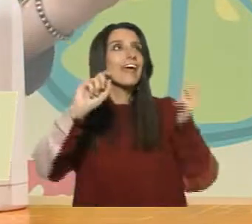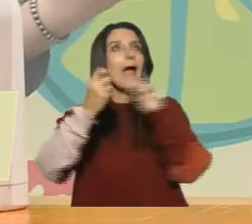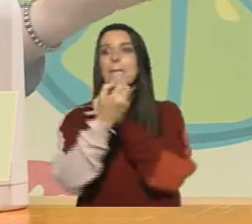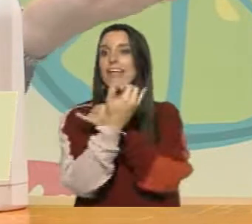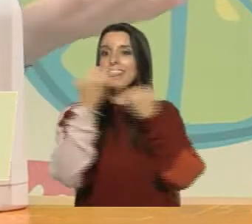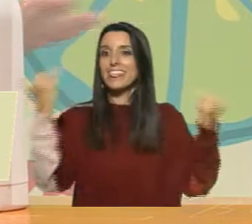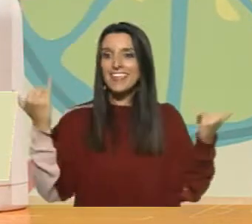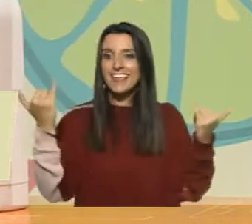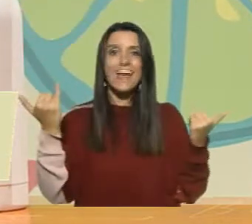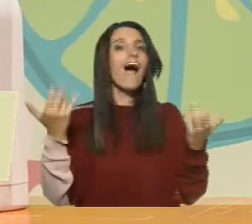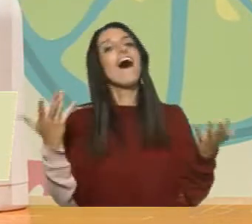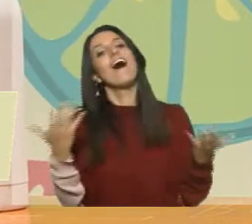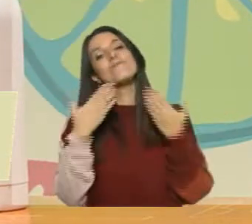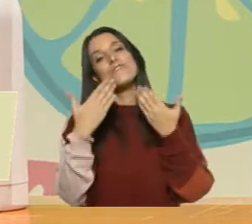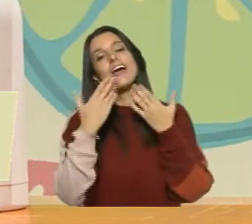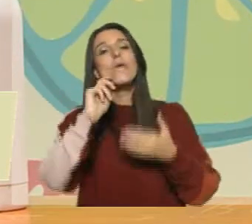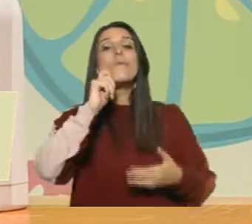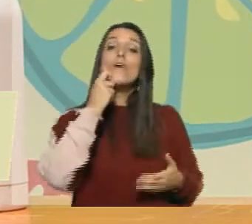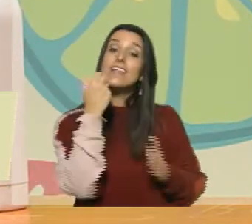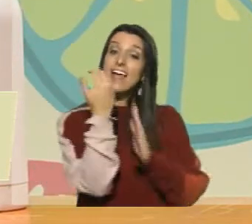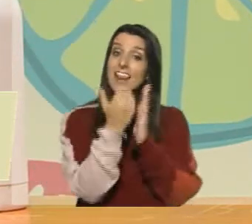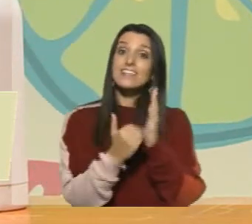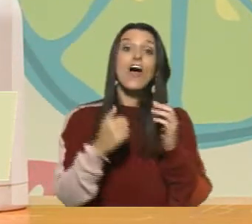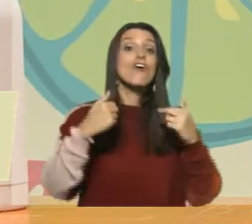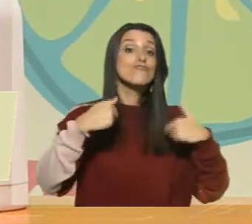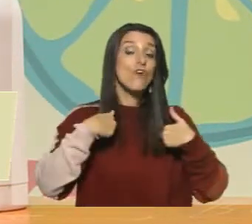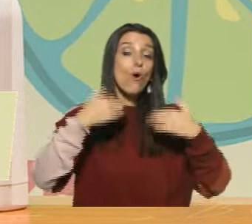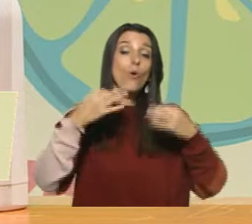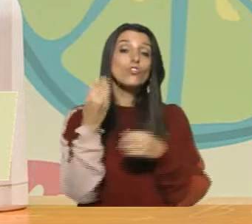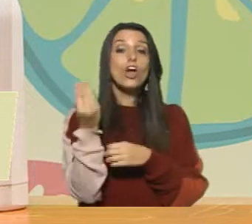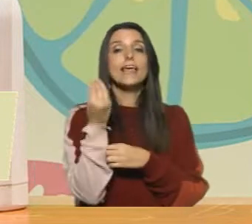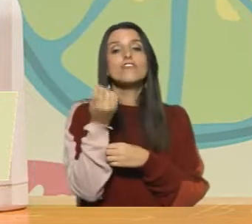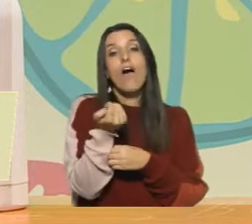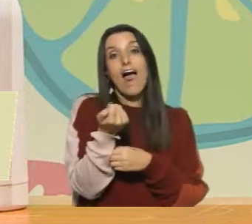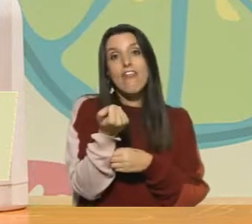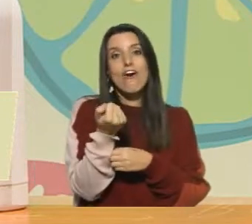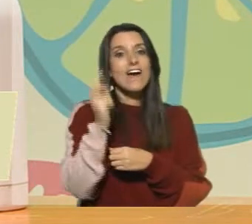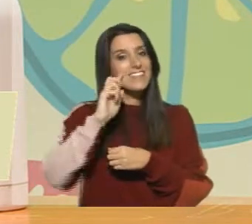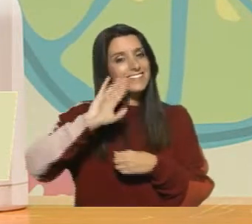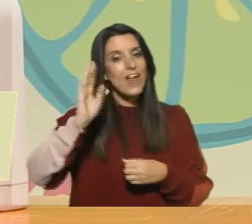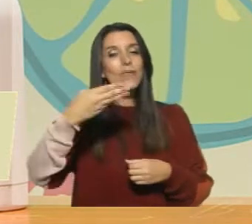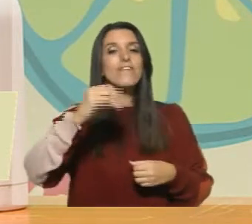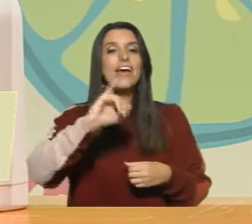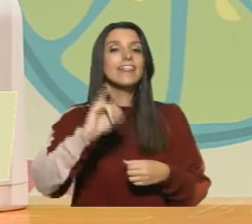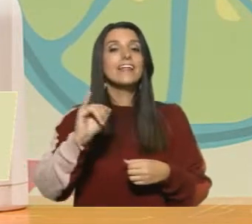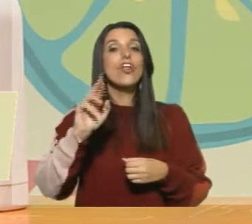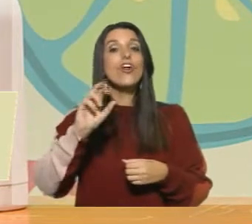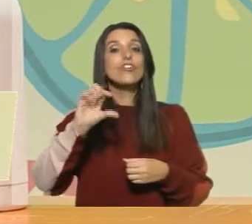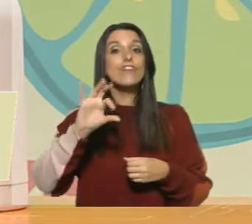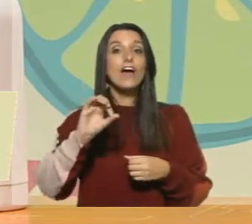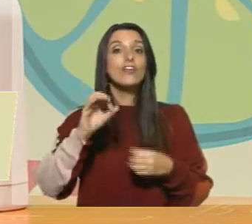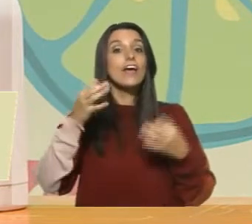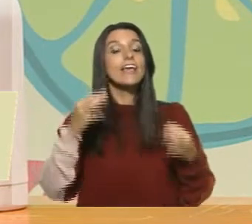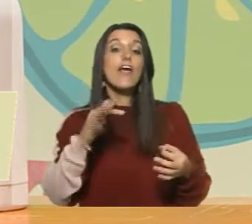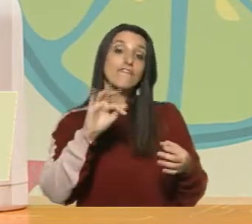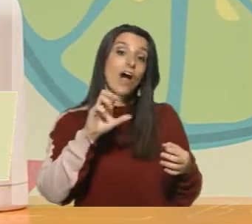día, nos dice. Muchas gracias. Muy lindas las recetas, yo estoy haciendo un guisito de arroz. Lo saluda Beatriz de Rosario y